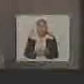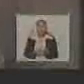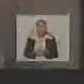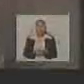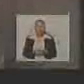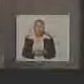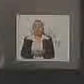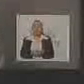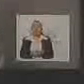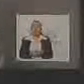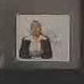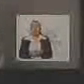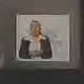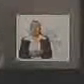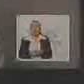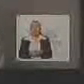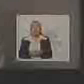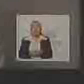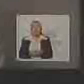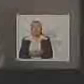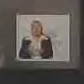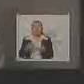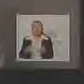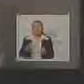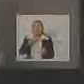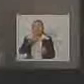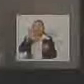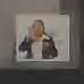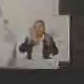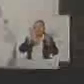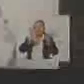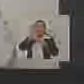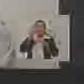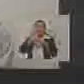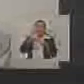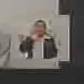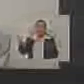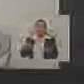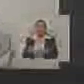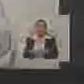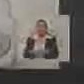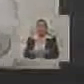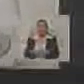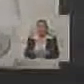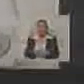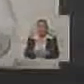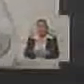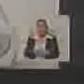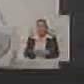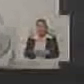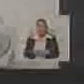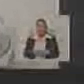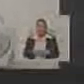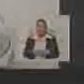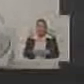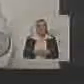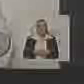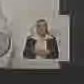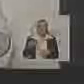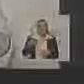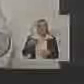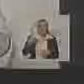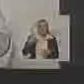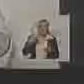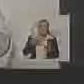Le damos la palabra al candidato de Encuentro Social. Adelante. Gracias. Durante mi recorrido en esta